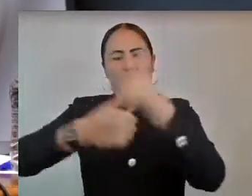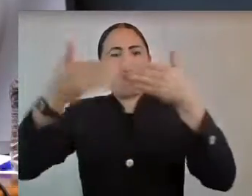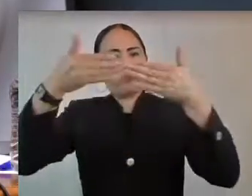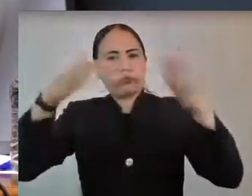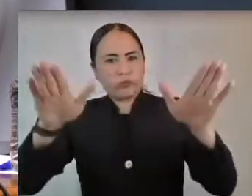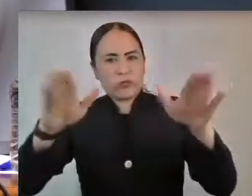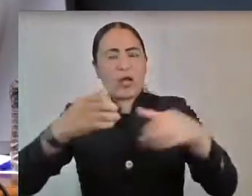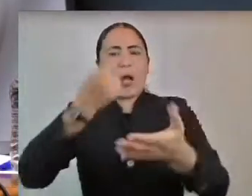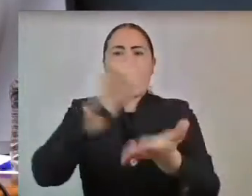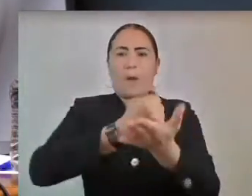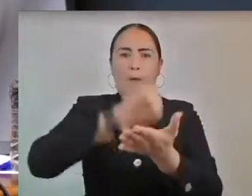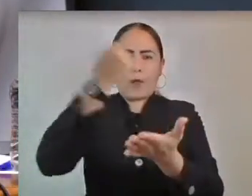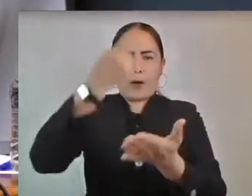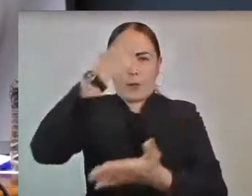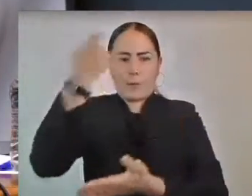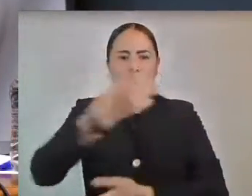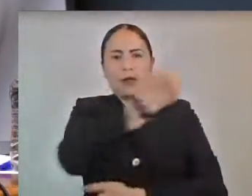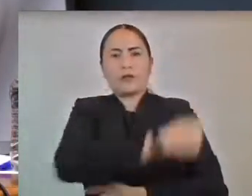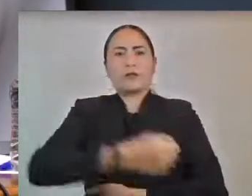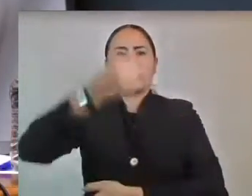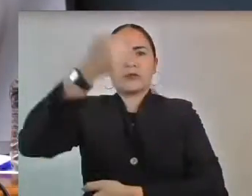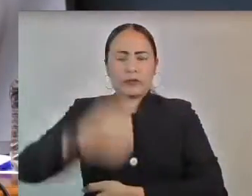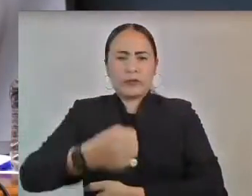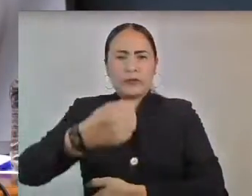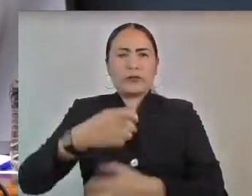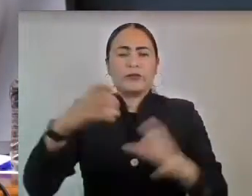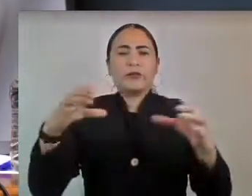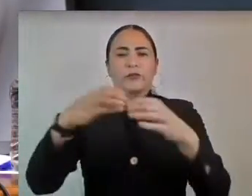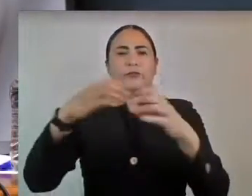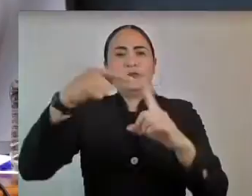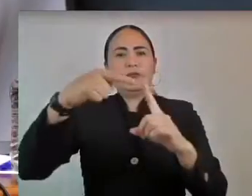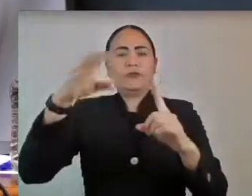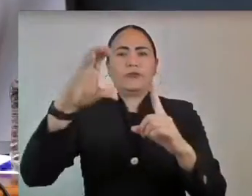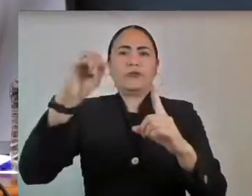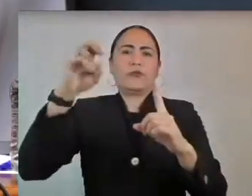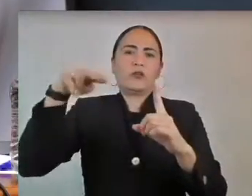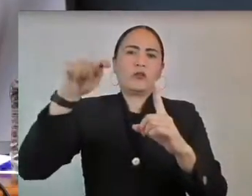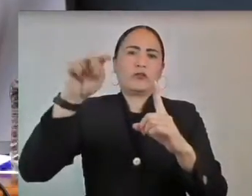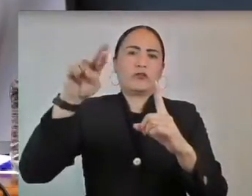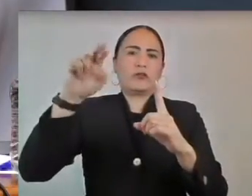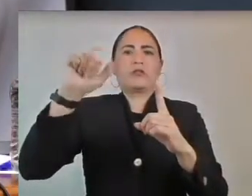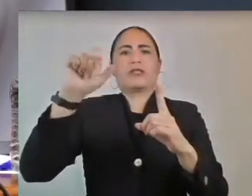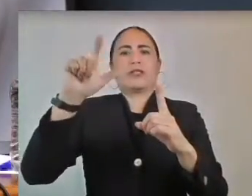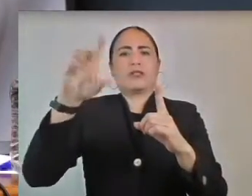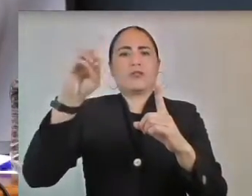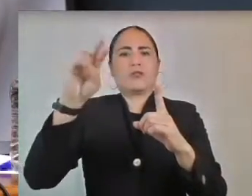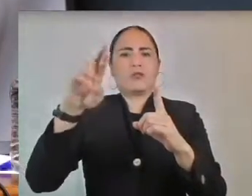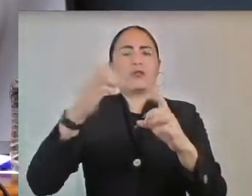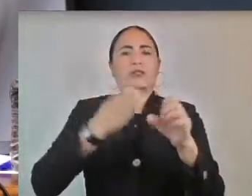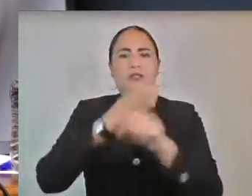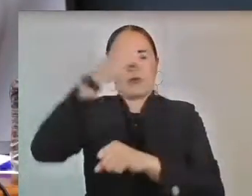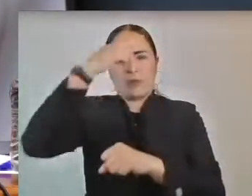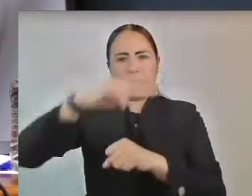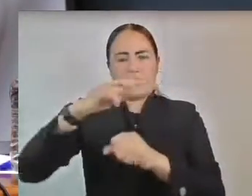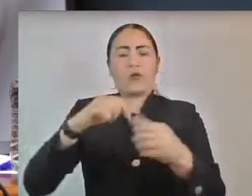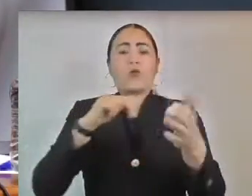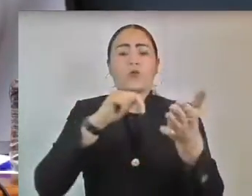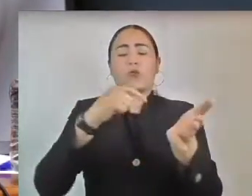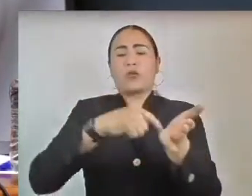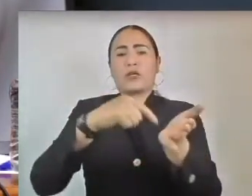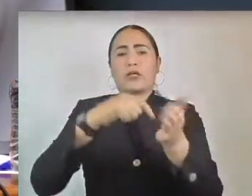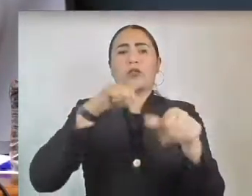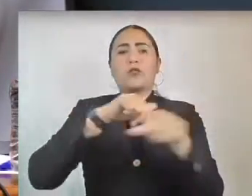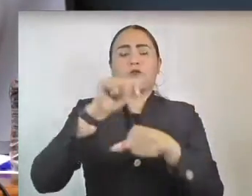el proceso de designación del Contralor General del Tribunal Electoral del Estado de México, señalado en el numeral primero del